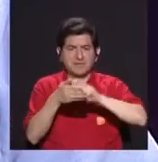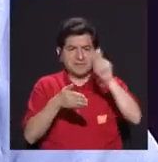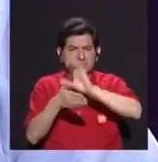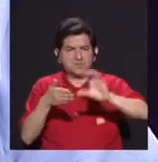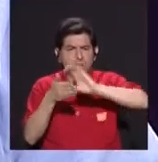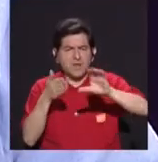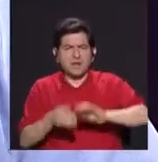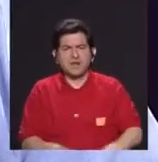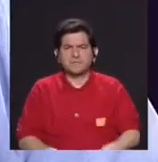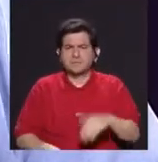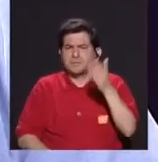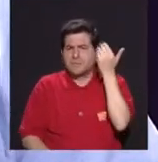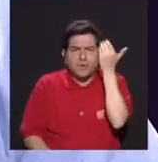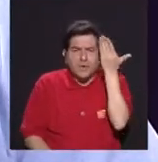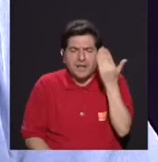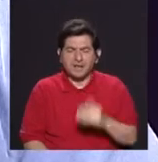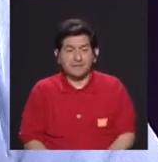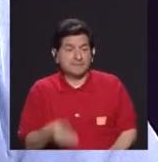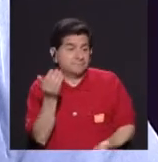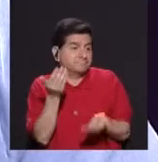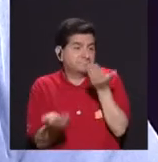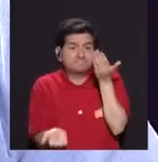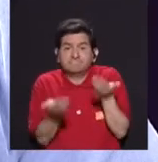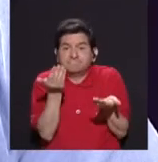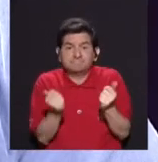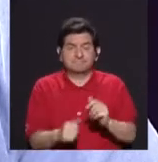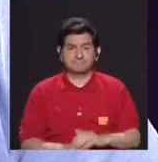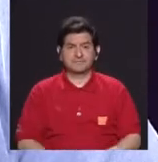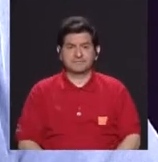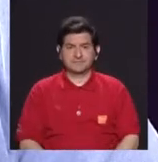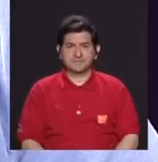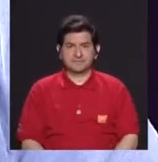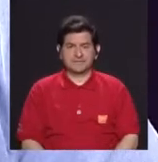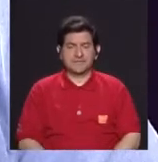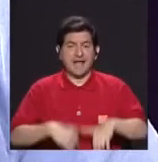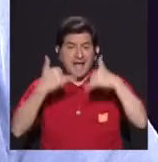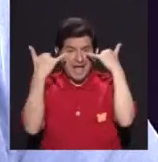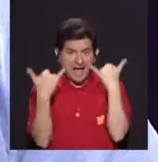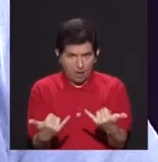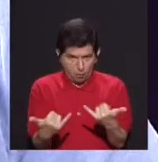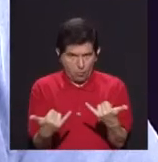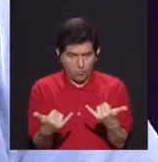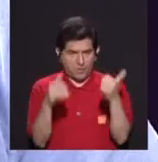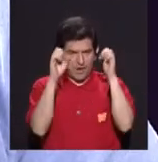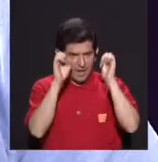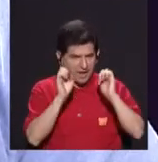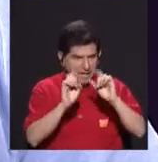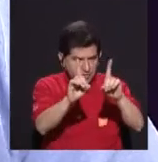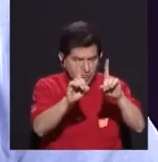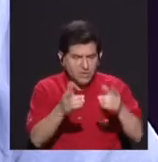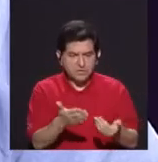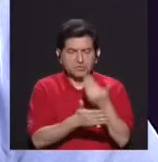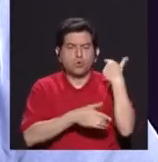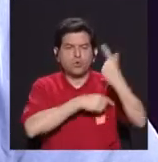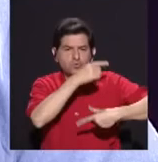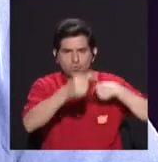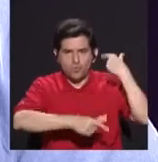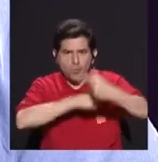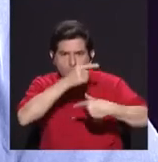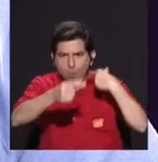si insisto que puede ser en qué ahora se trata de educar a las nuevas generaciones